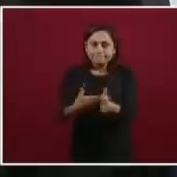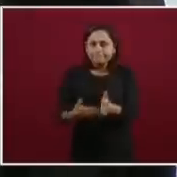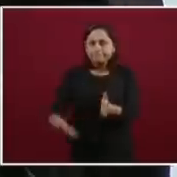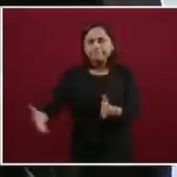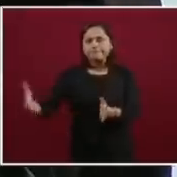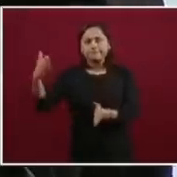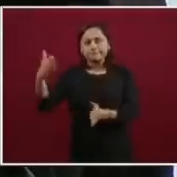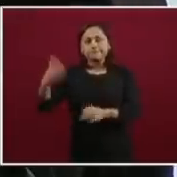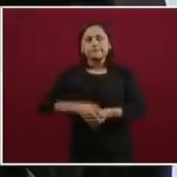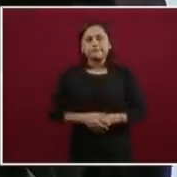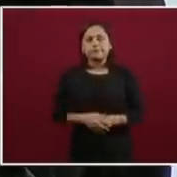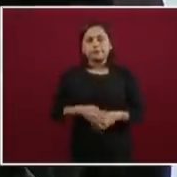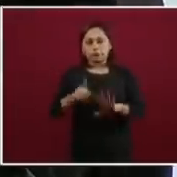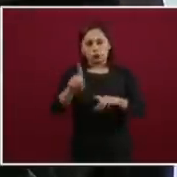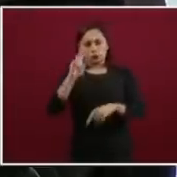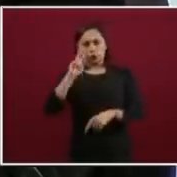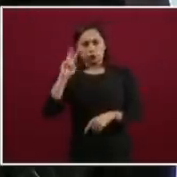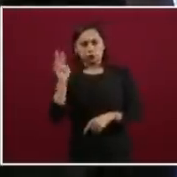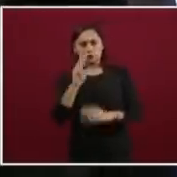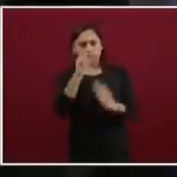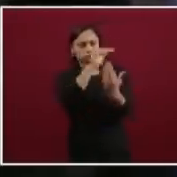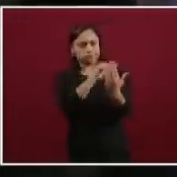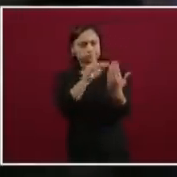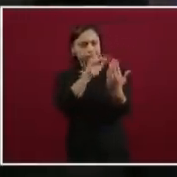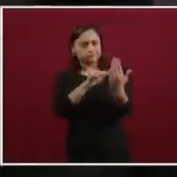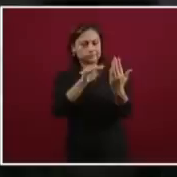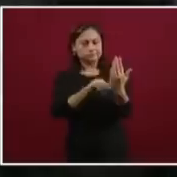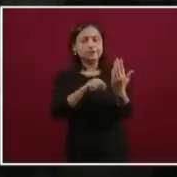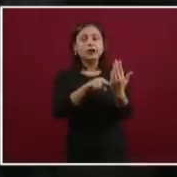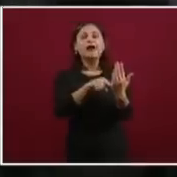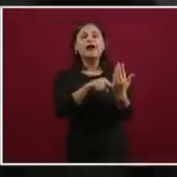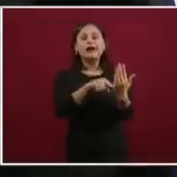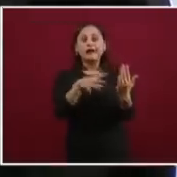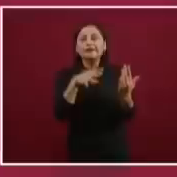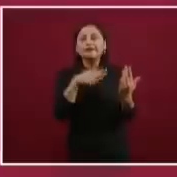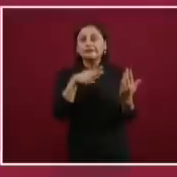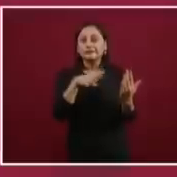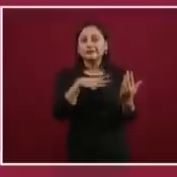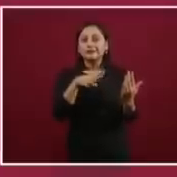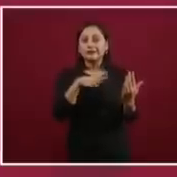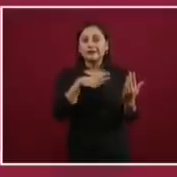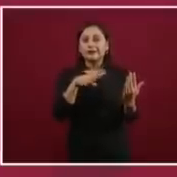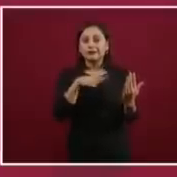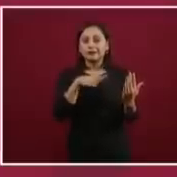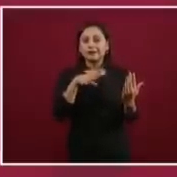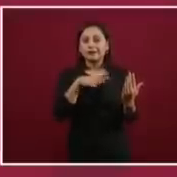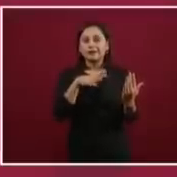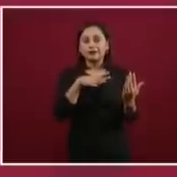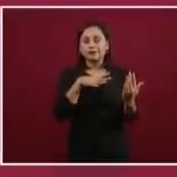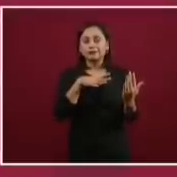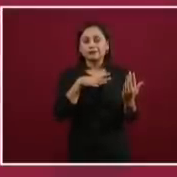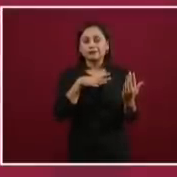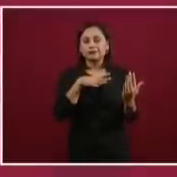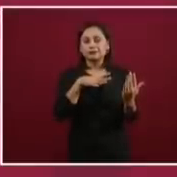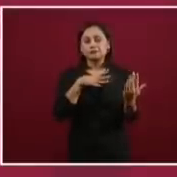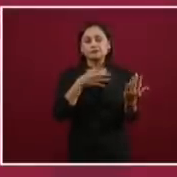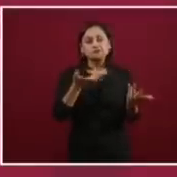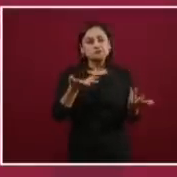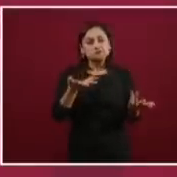y si lo leen ahí van a encontrar y muchas